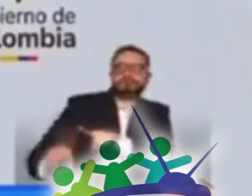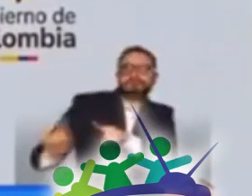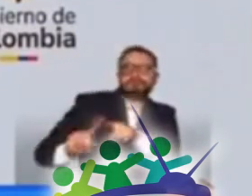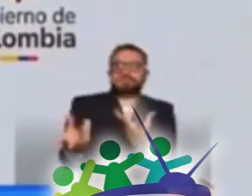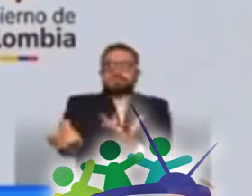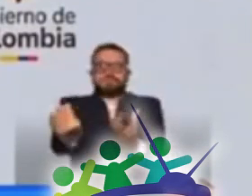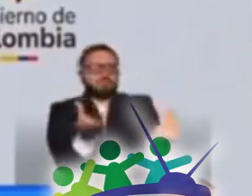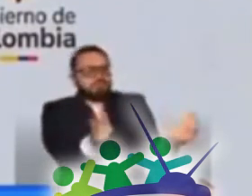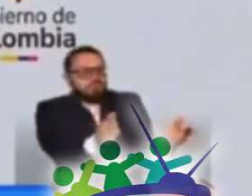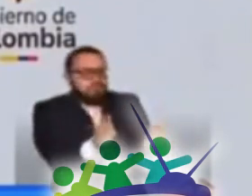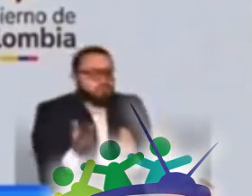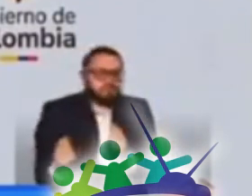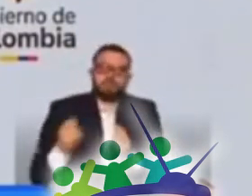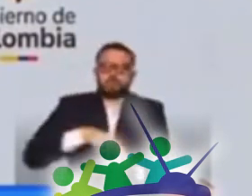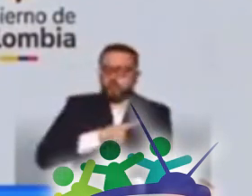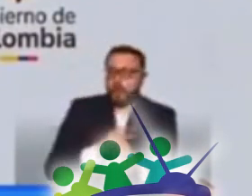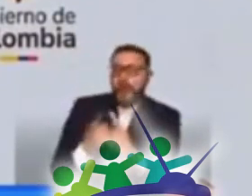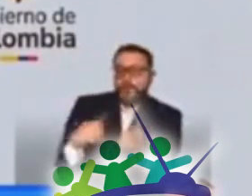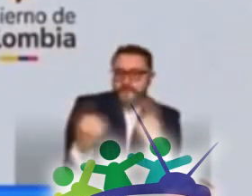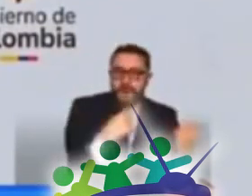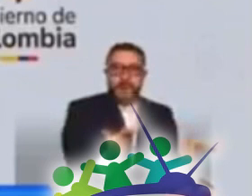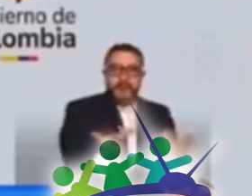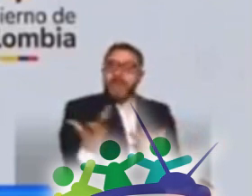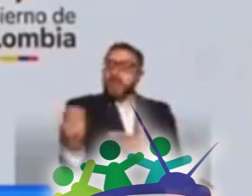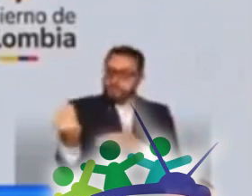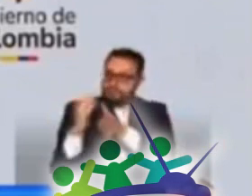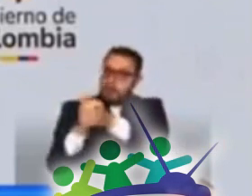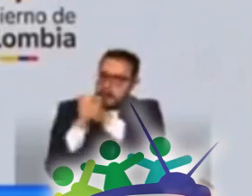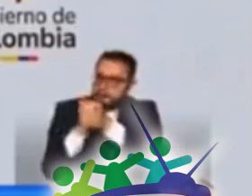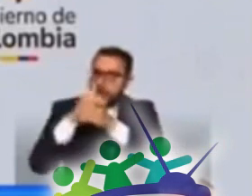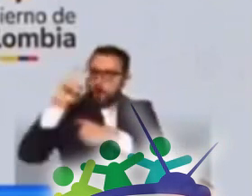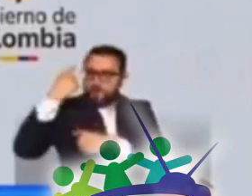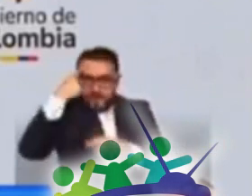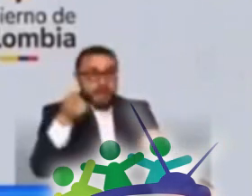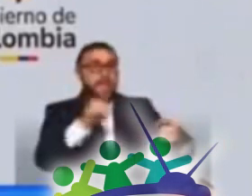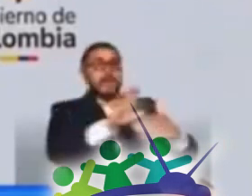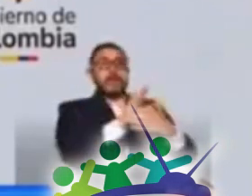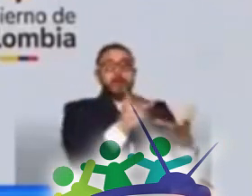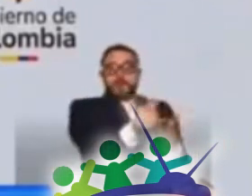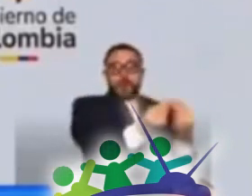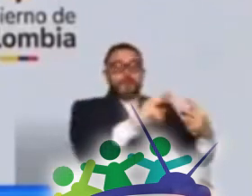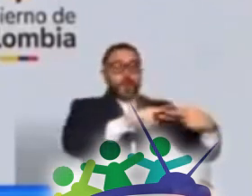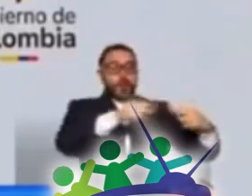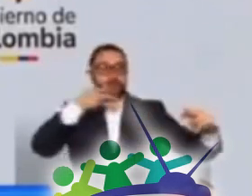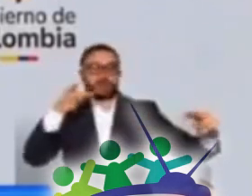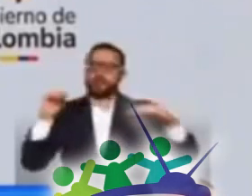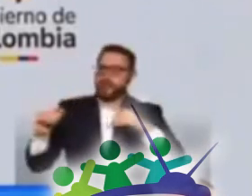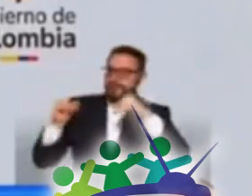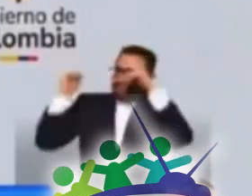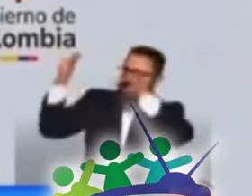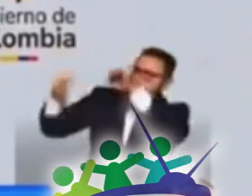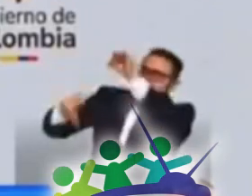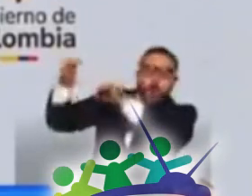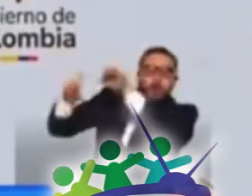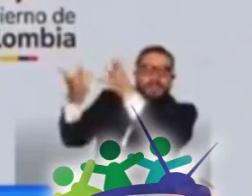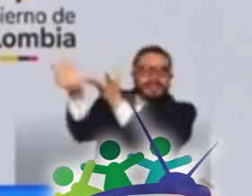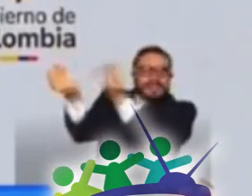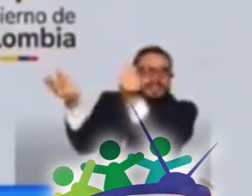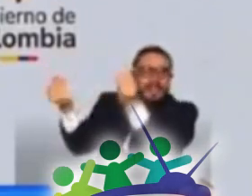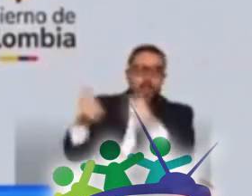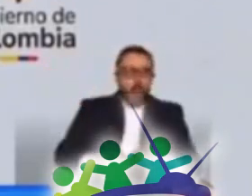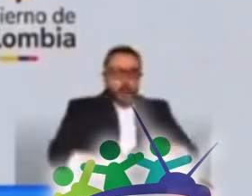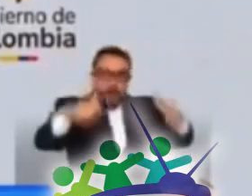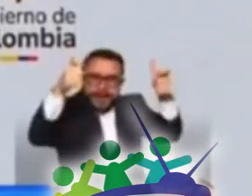país, con sectores amigos del gobierno y de oposición, con las altas cortes, con el Congreso, con